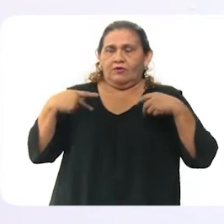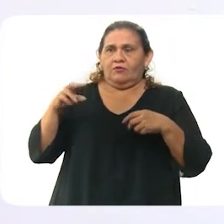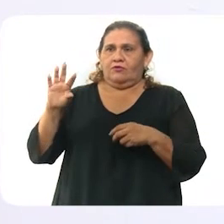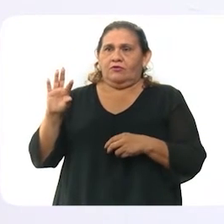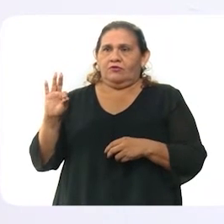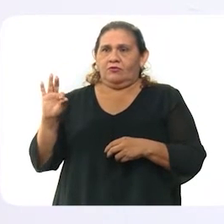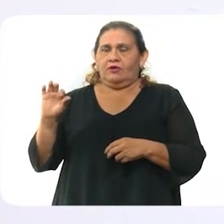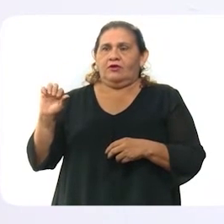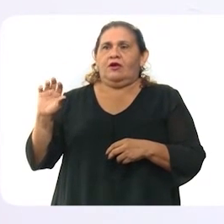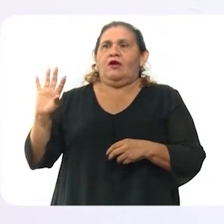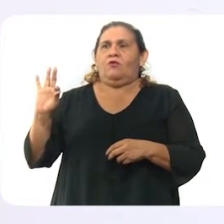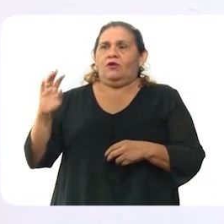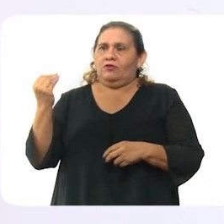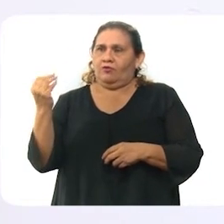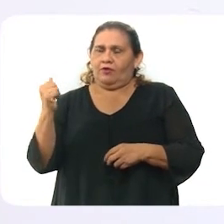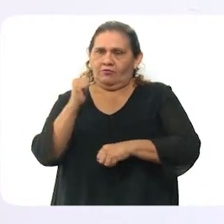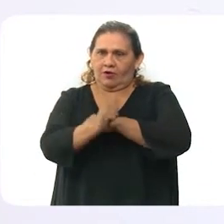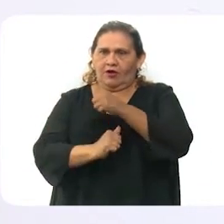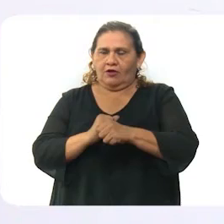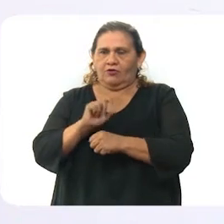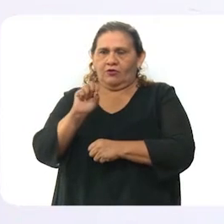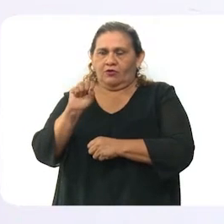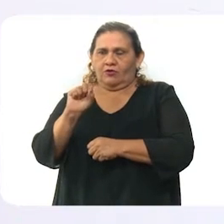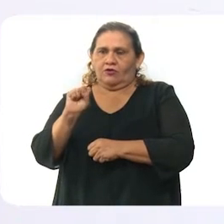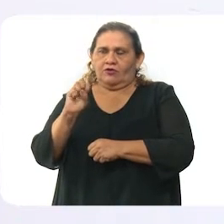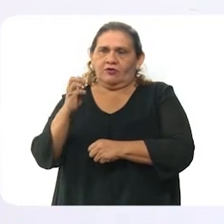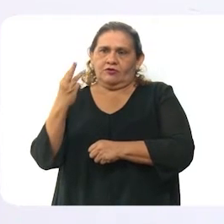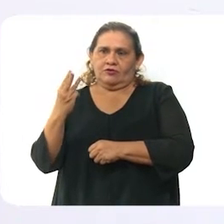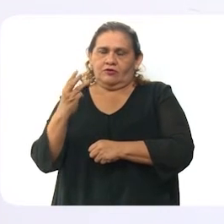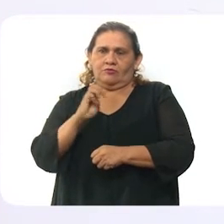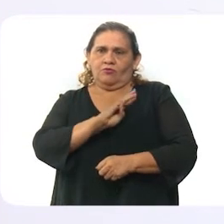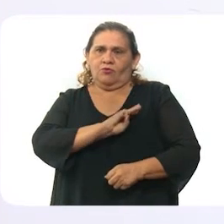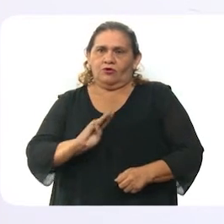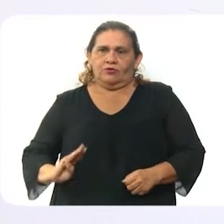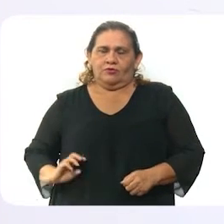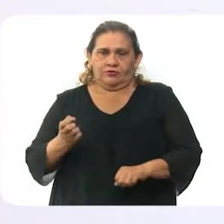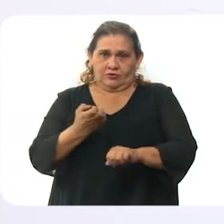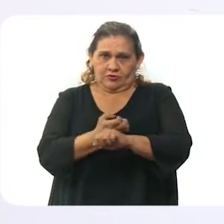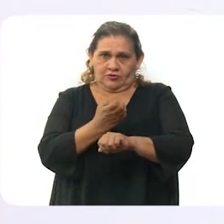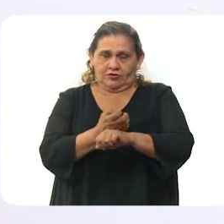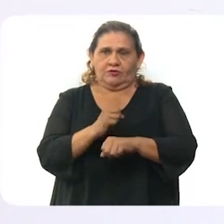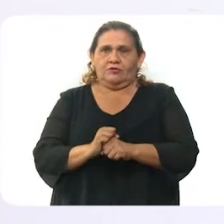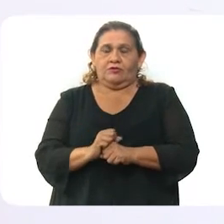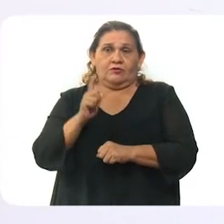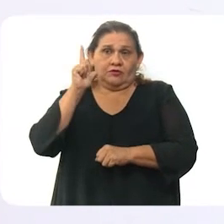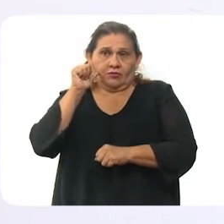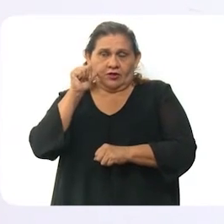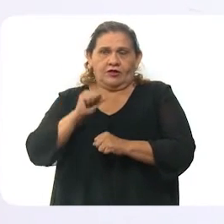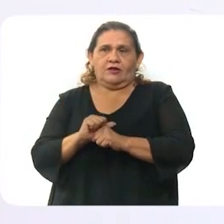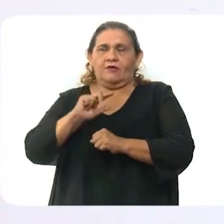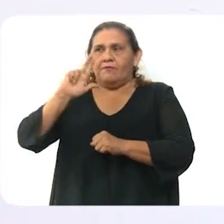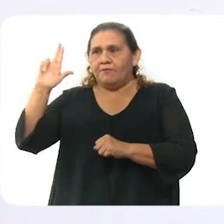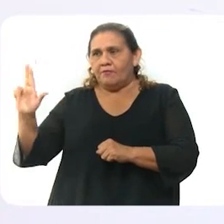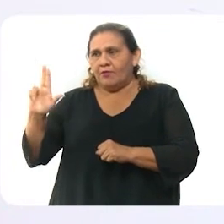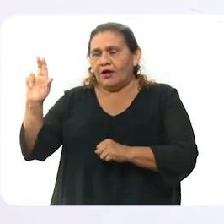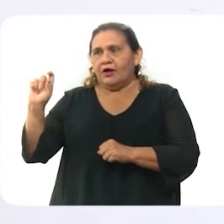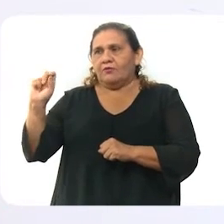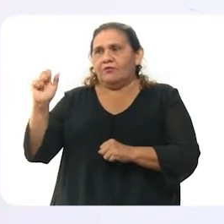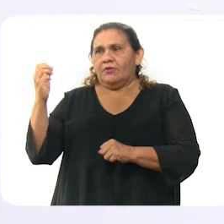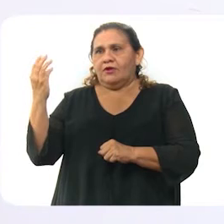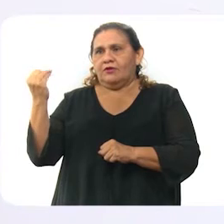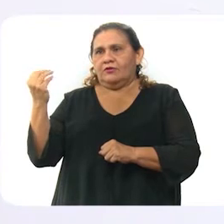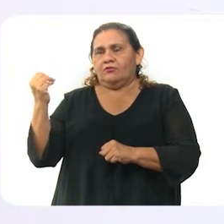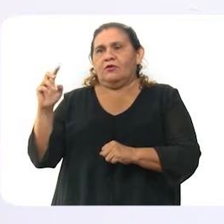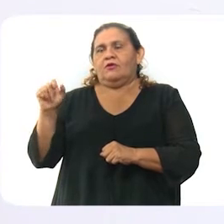de 40 a 49 años en 63 municipios del interior del estado. De mañana a martes 29 de junio, al domingo